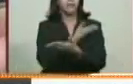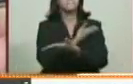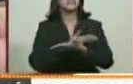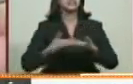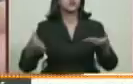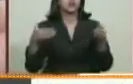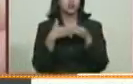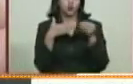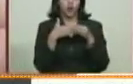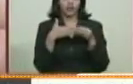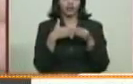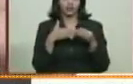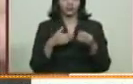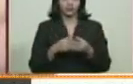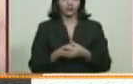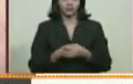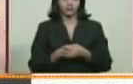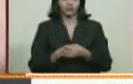de dólares.